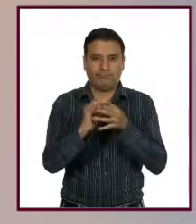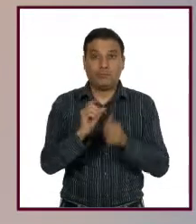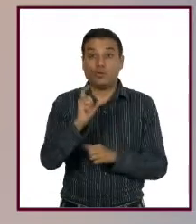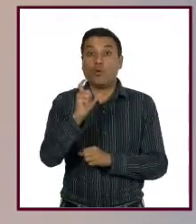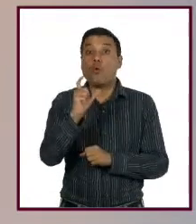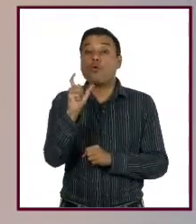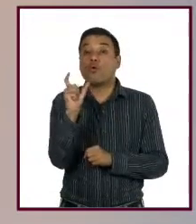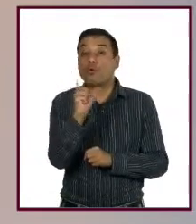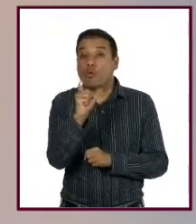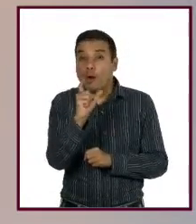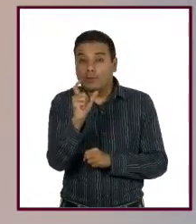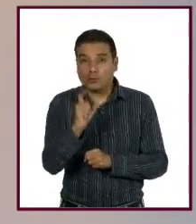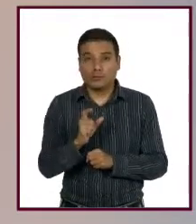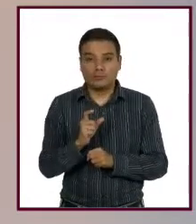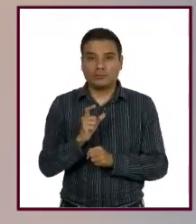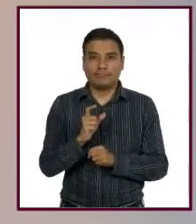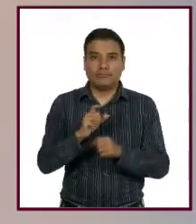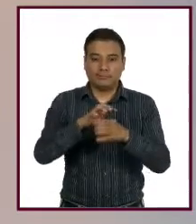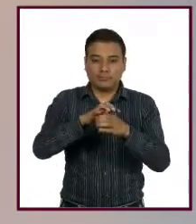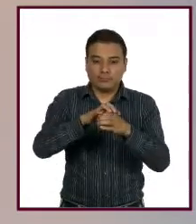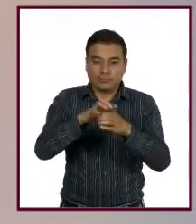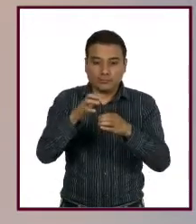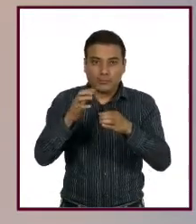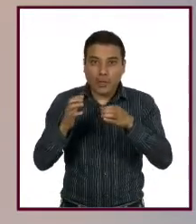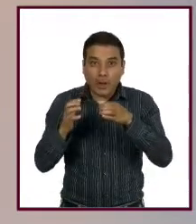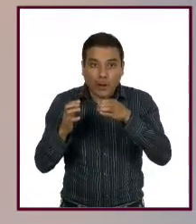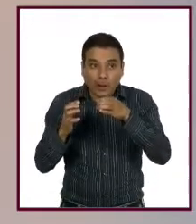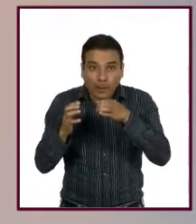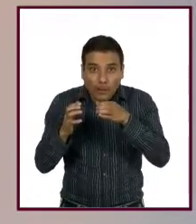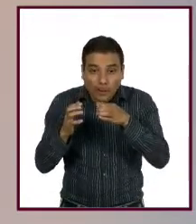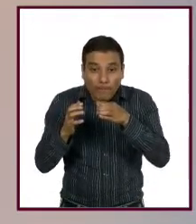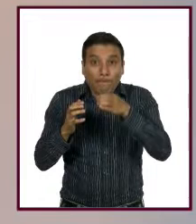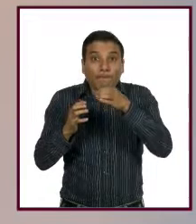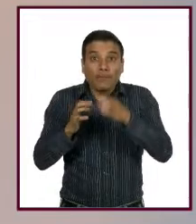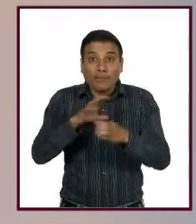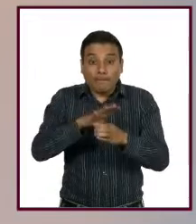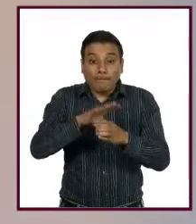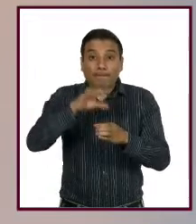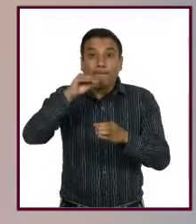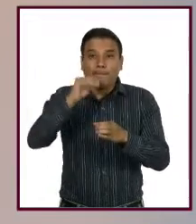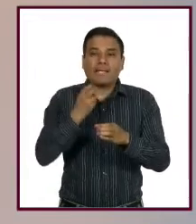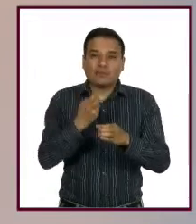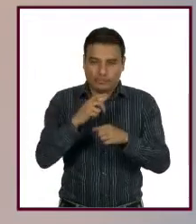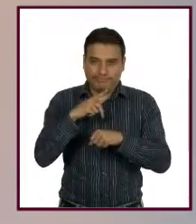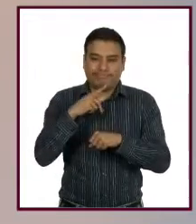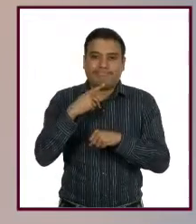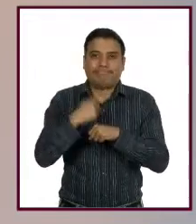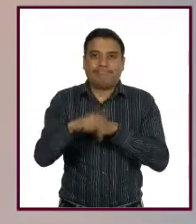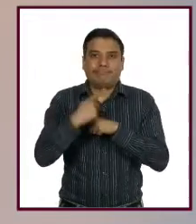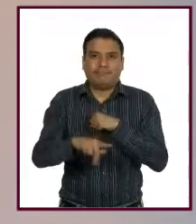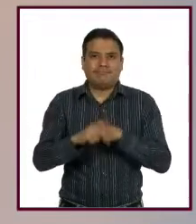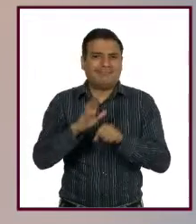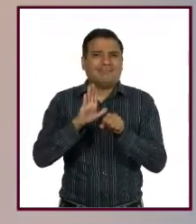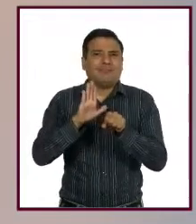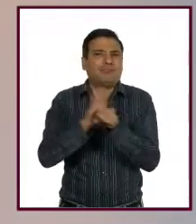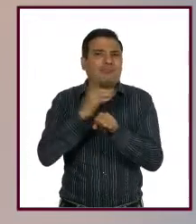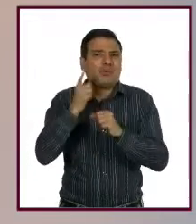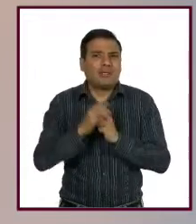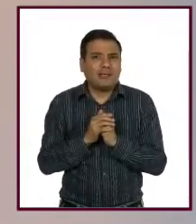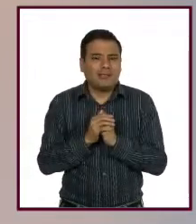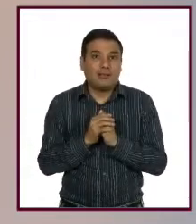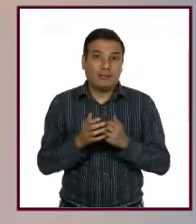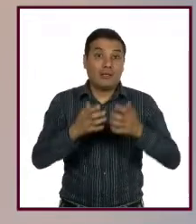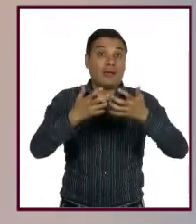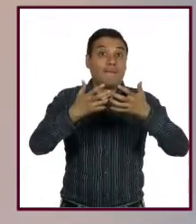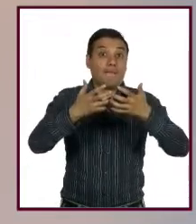porque usualmente este tipo de sustancias no fueron fabricadas con ese fin, para que fueran consumidas